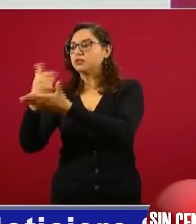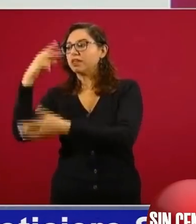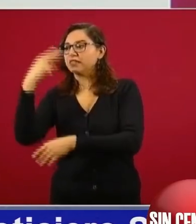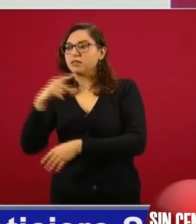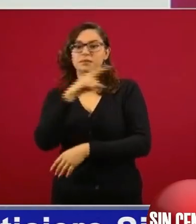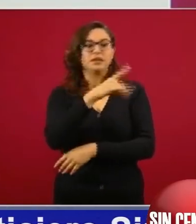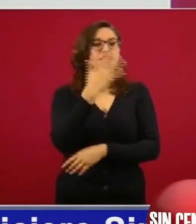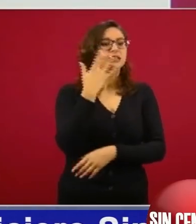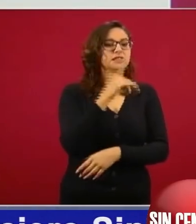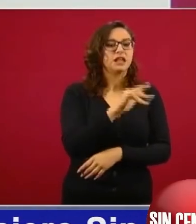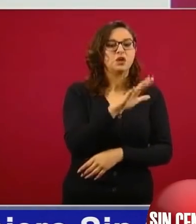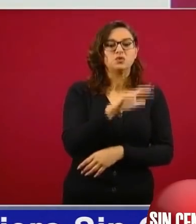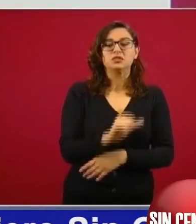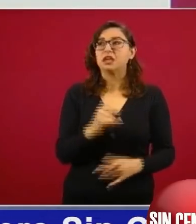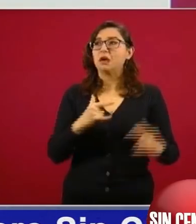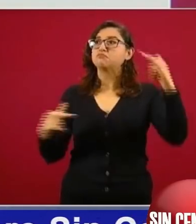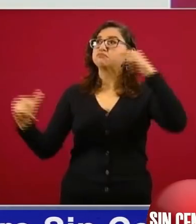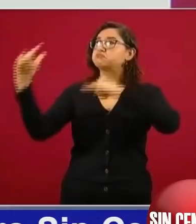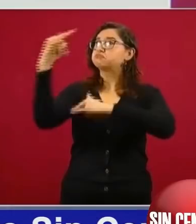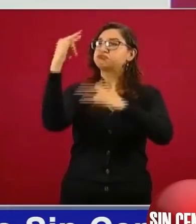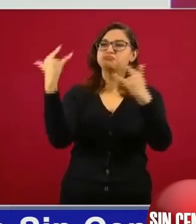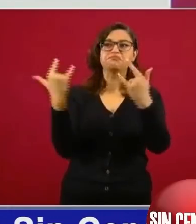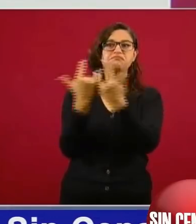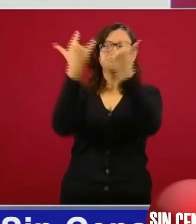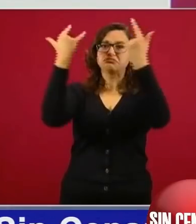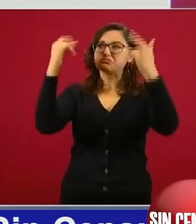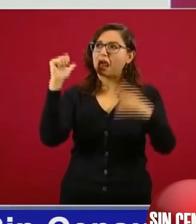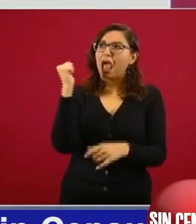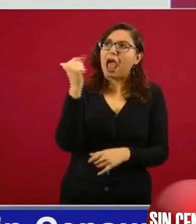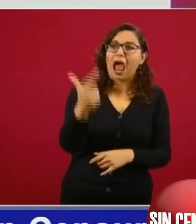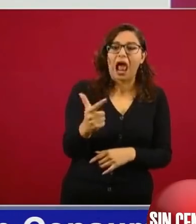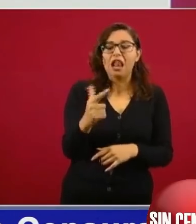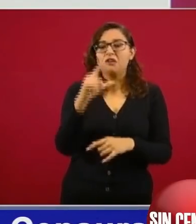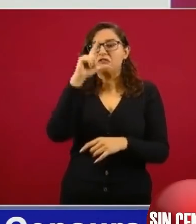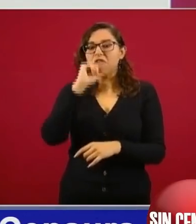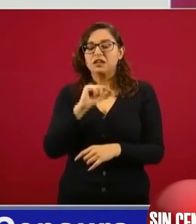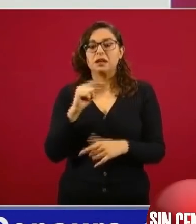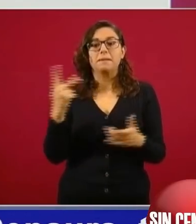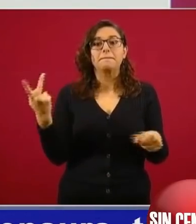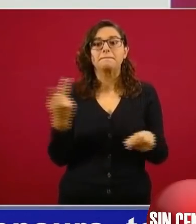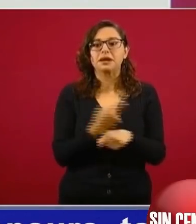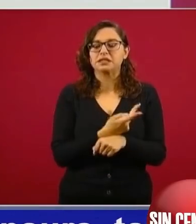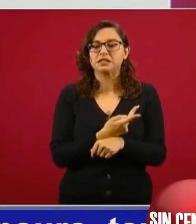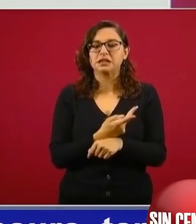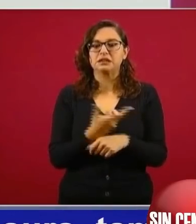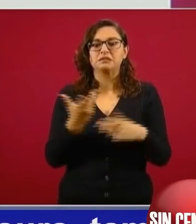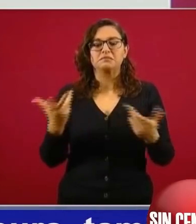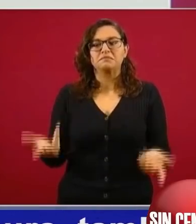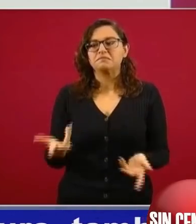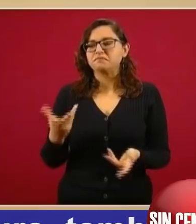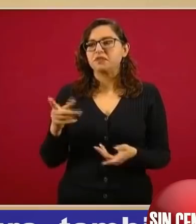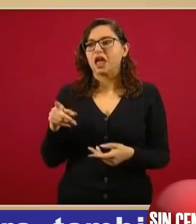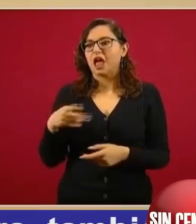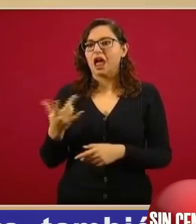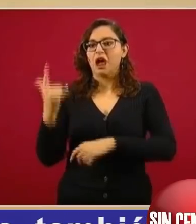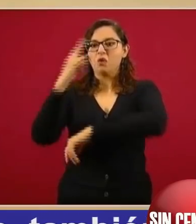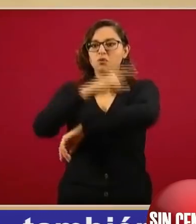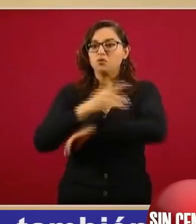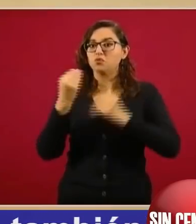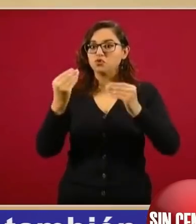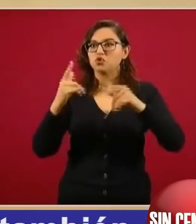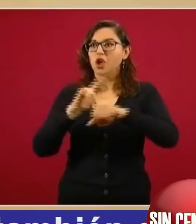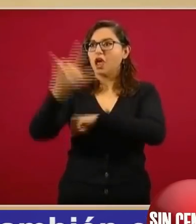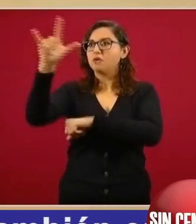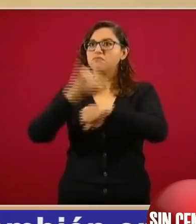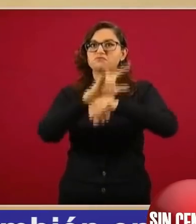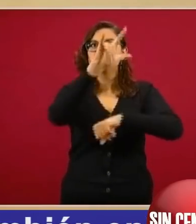México y el de Santa Lucía. Se hablaba incluso de que esa interferencia iba a reducir significativamente las capacidades de los aeropuertos y